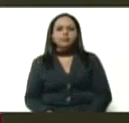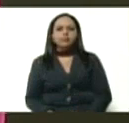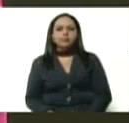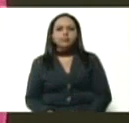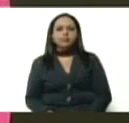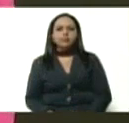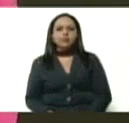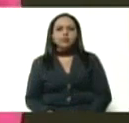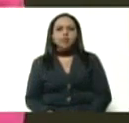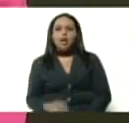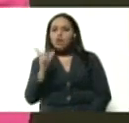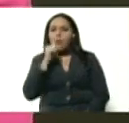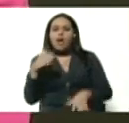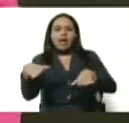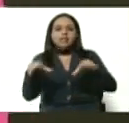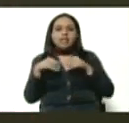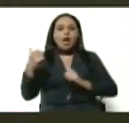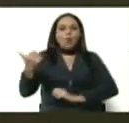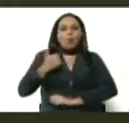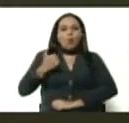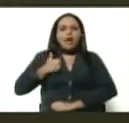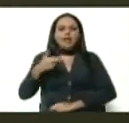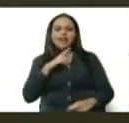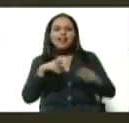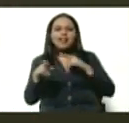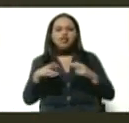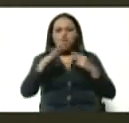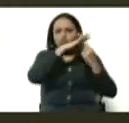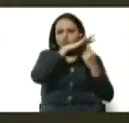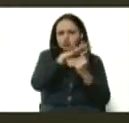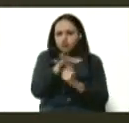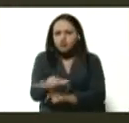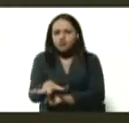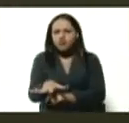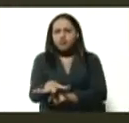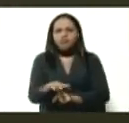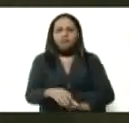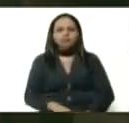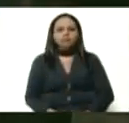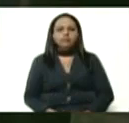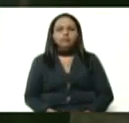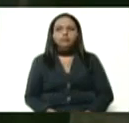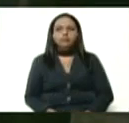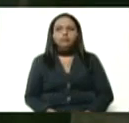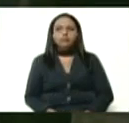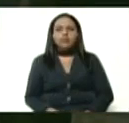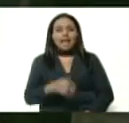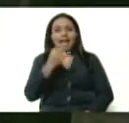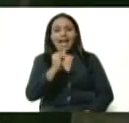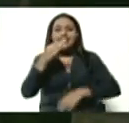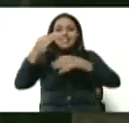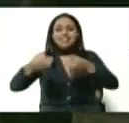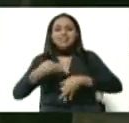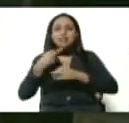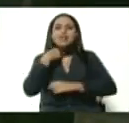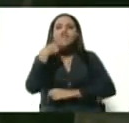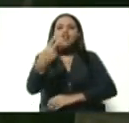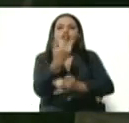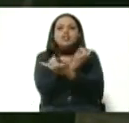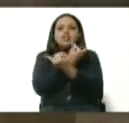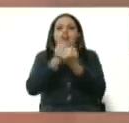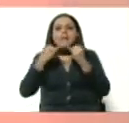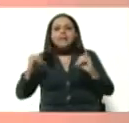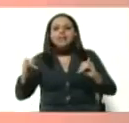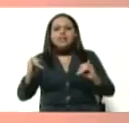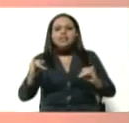Ajeno y en contra de cualquier relación de subordinación imperial. Ahí está siempre la voz independiente de China, la